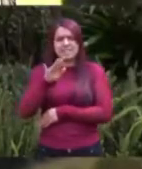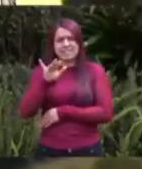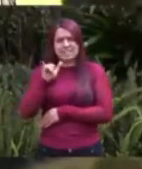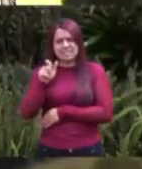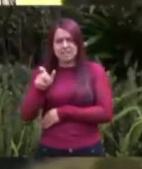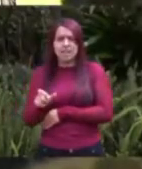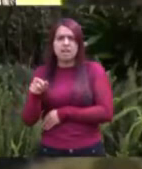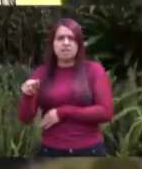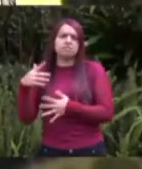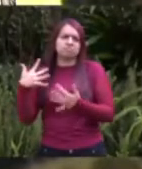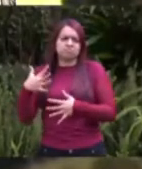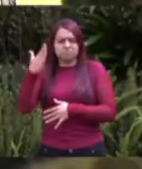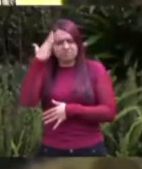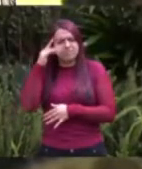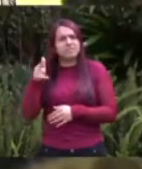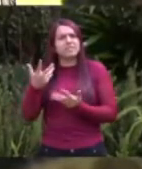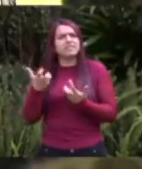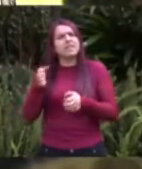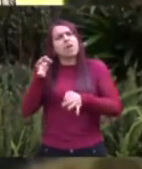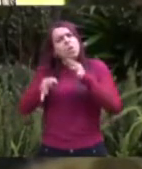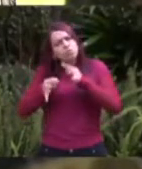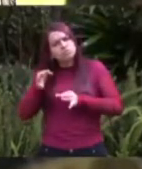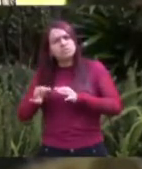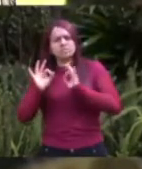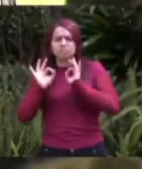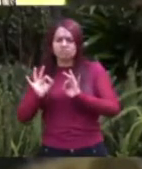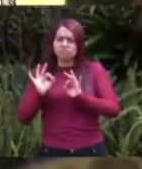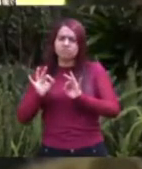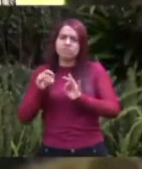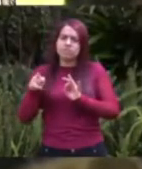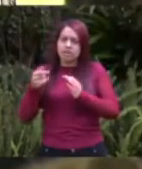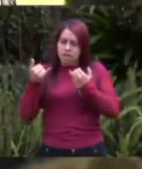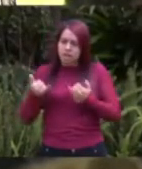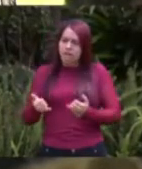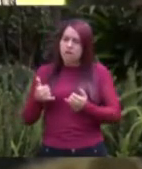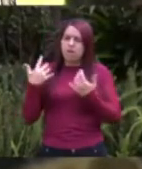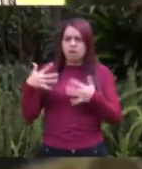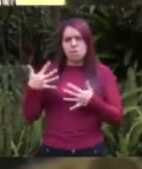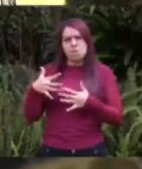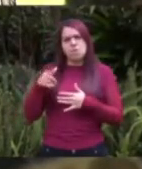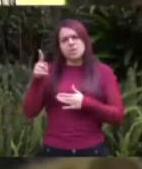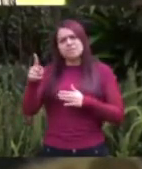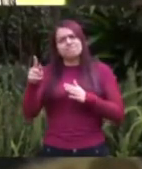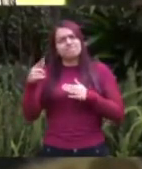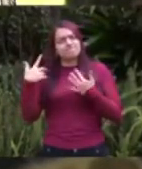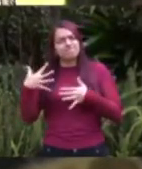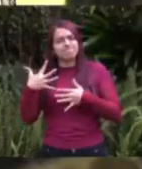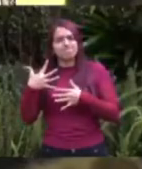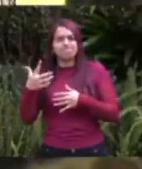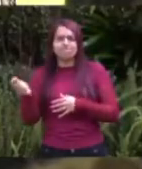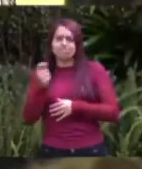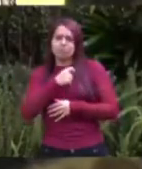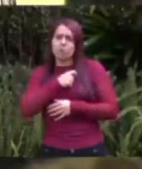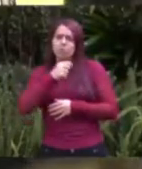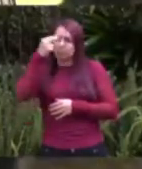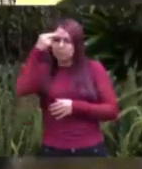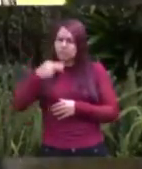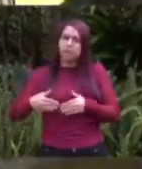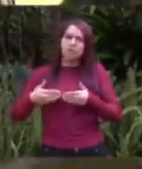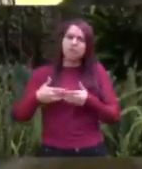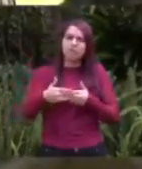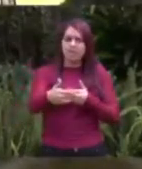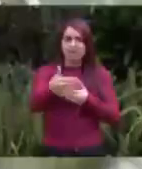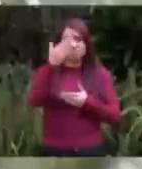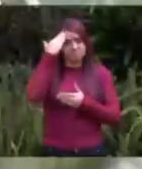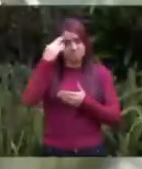la impartición de justicia transicional queda un legado histórico, no solo para los historiadores, porque la paz sigue